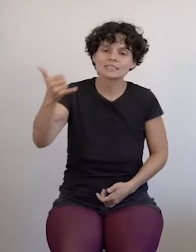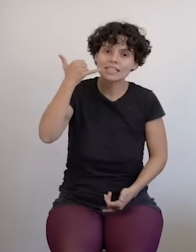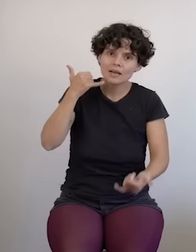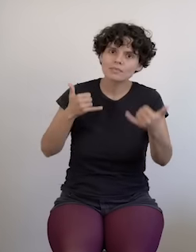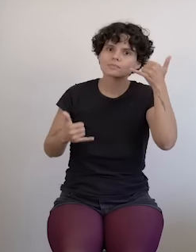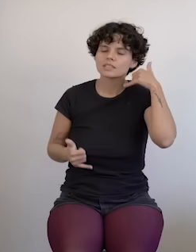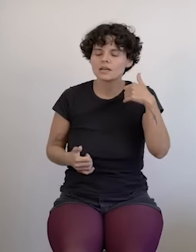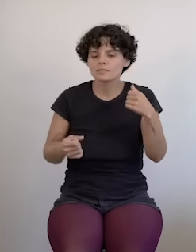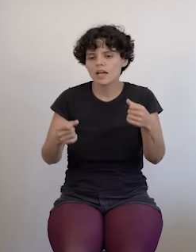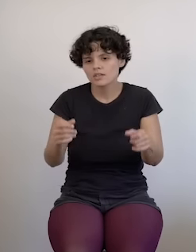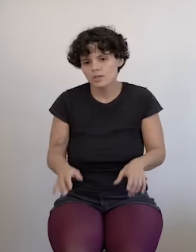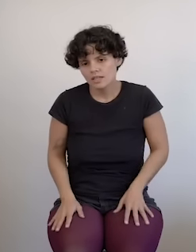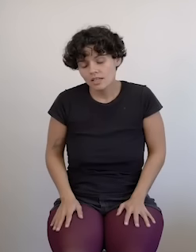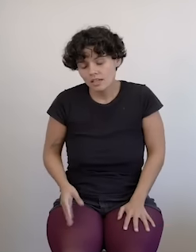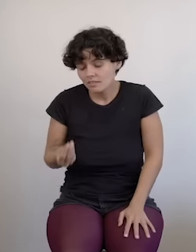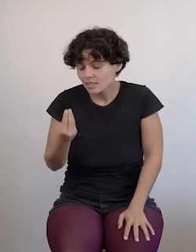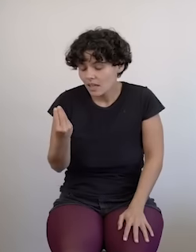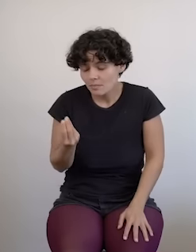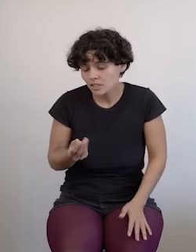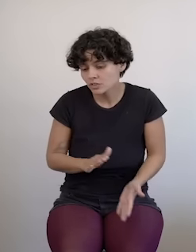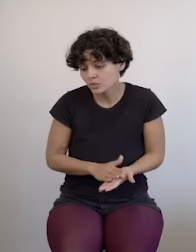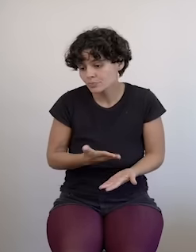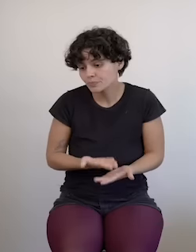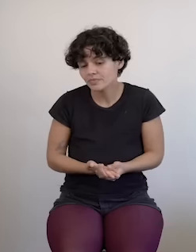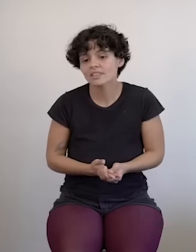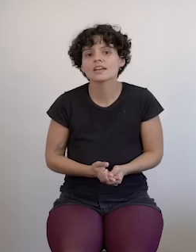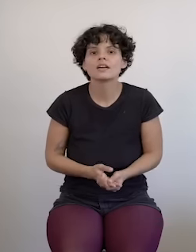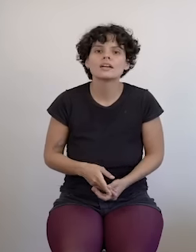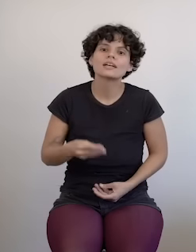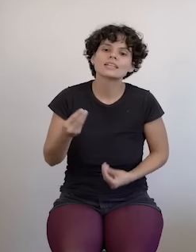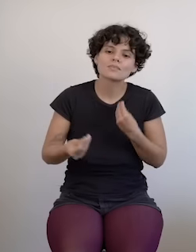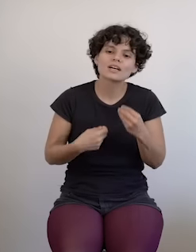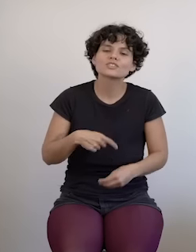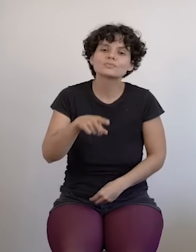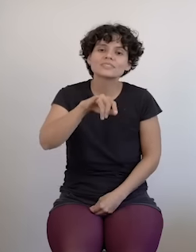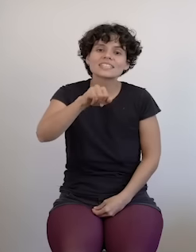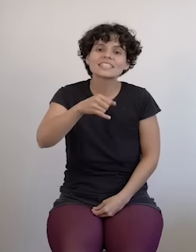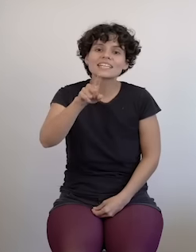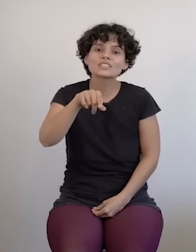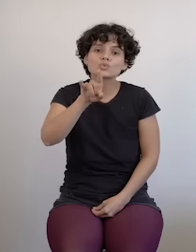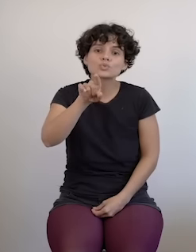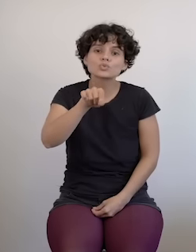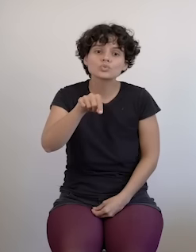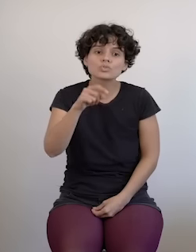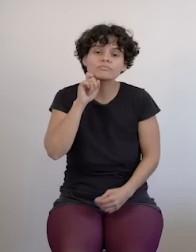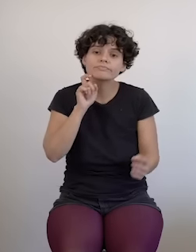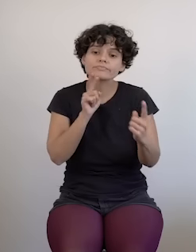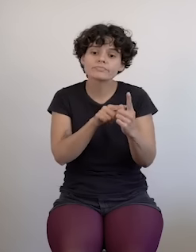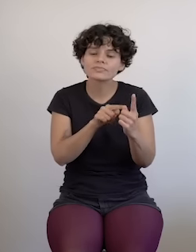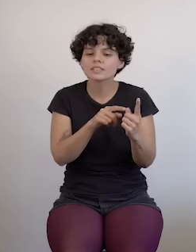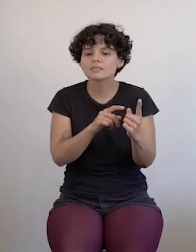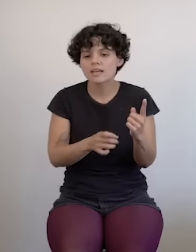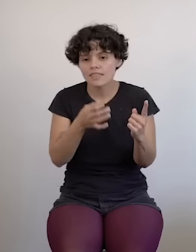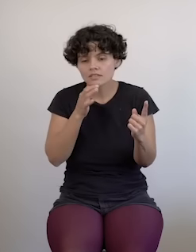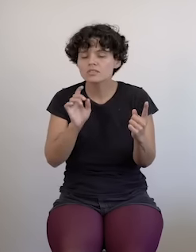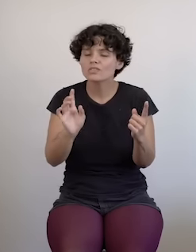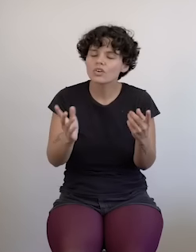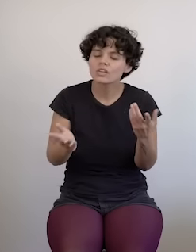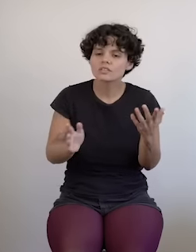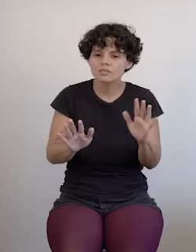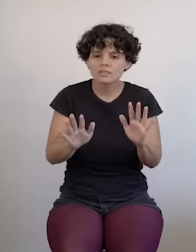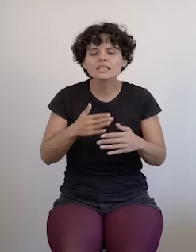la psicóloga de acá. Subo y le digo yo, ¿qué pasa? Me dice, pucha, es que tengo al arte Jesús. Digo